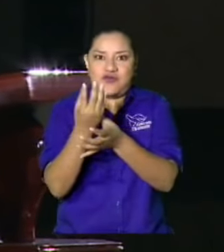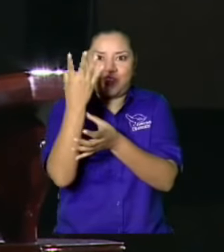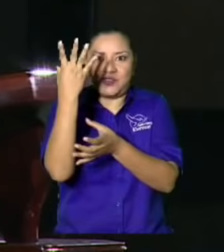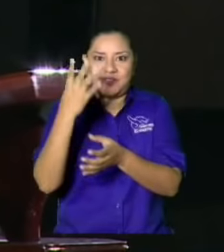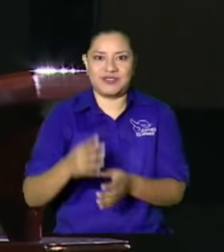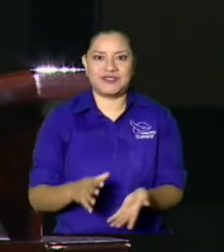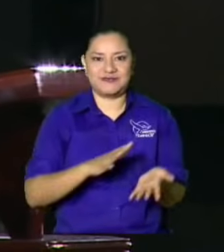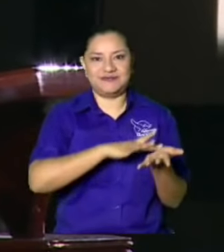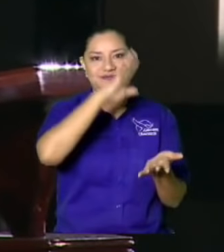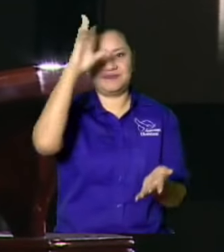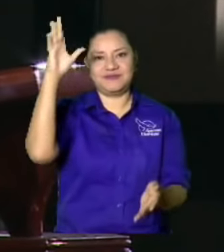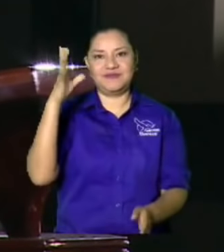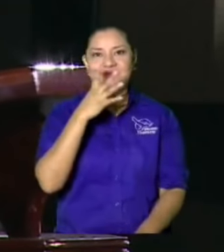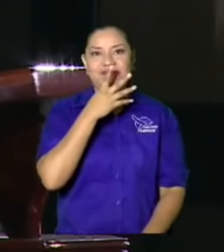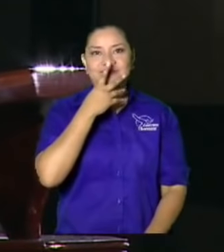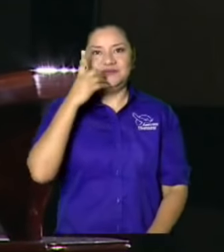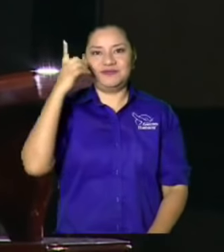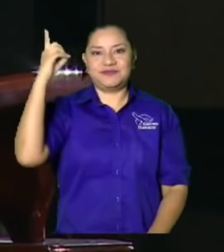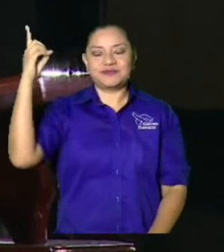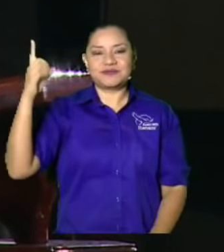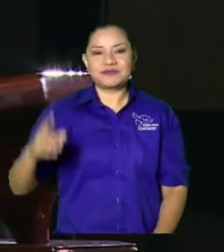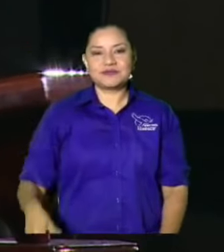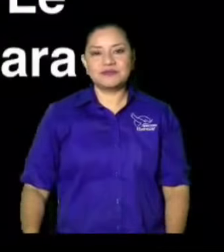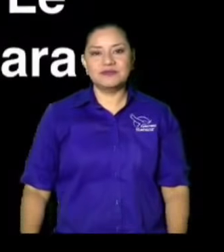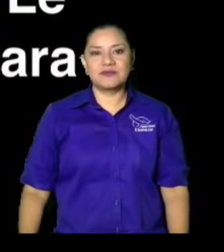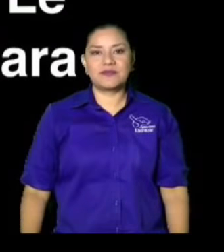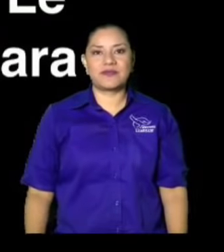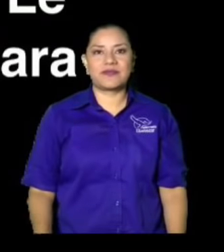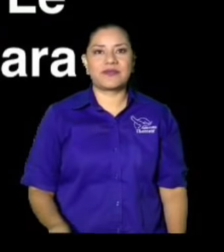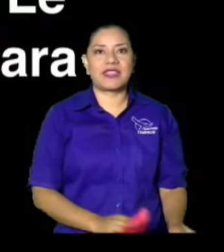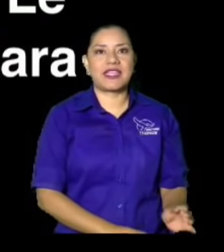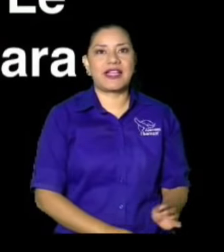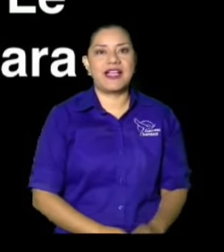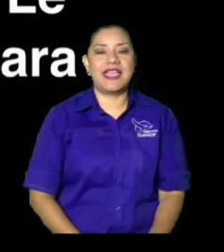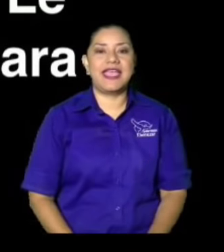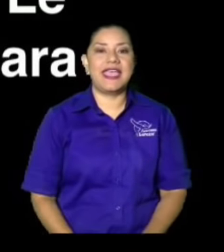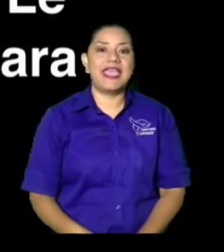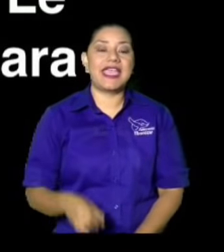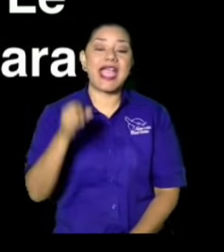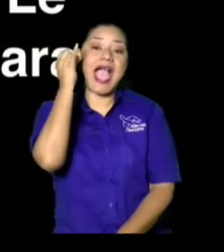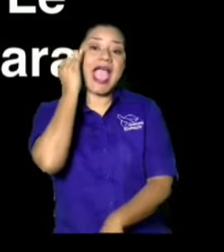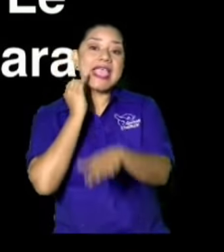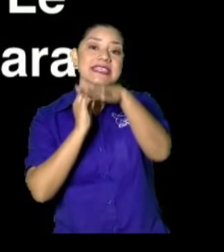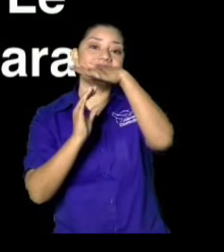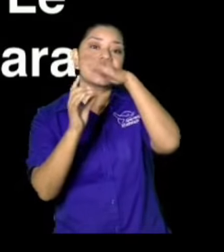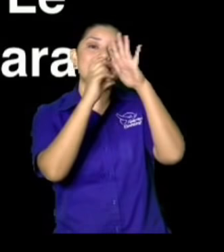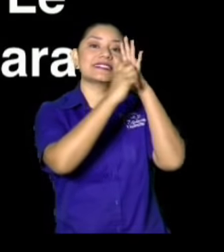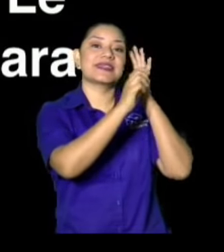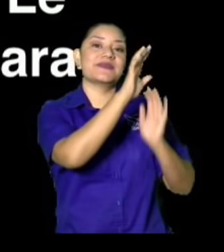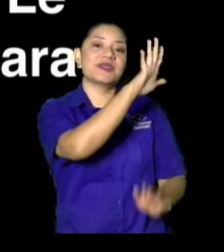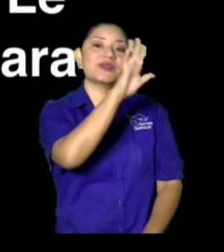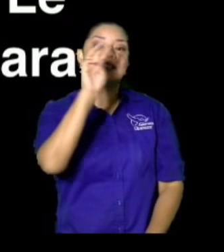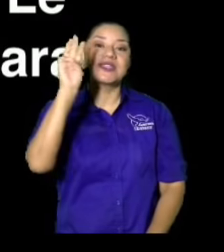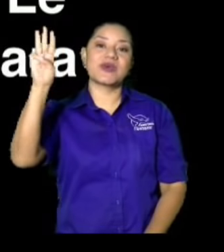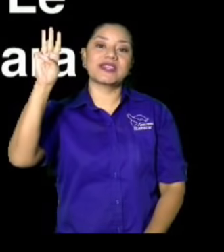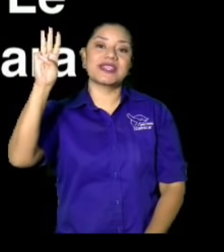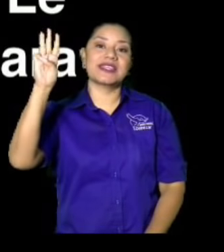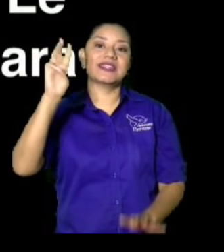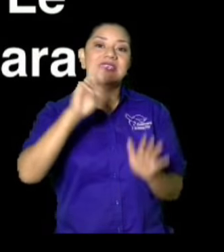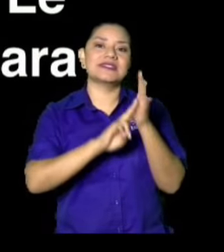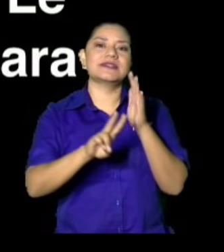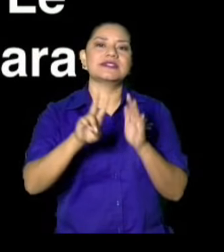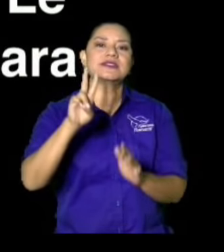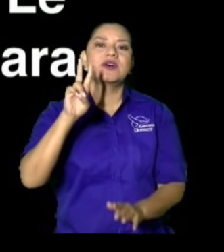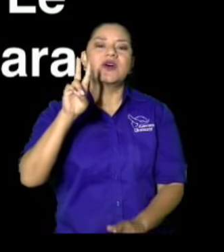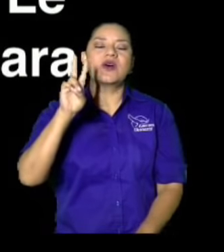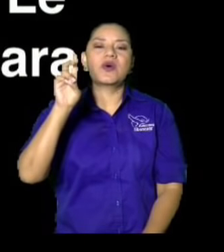Dios. ¿Cuánto le da gloria a Dios? Entonces viene Isaías 53 y mire cómo trabajó. ¿Quién ha creído a nuestro